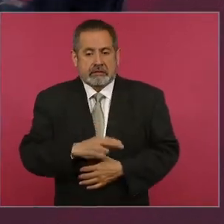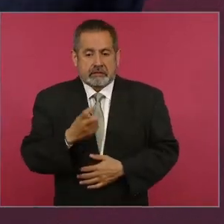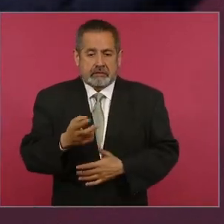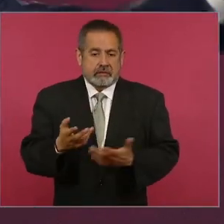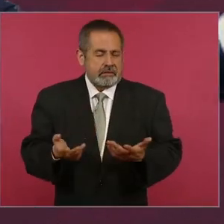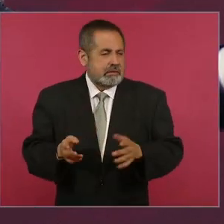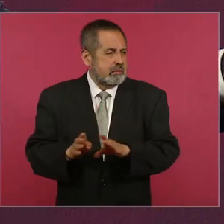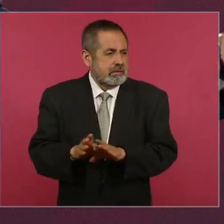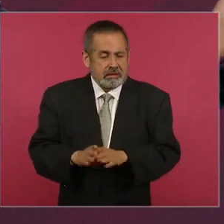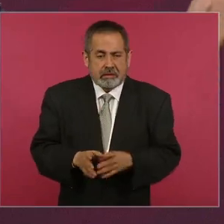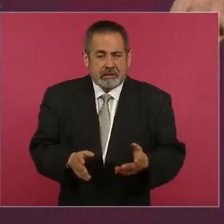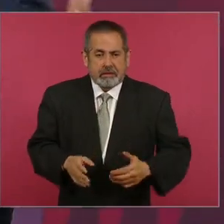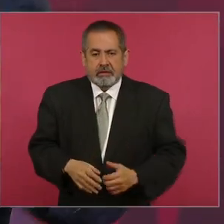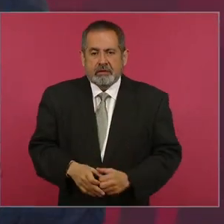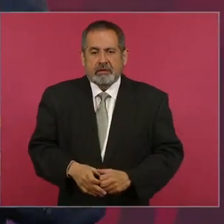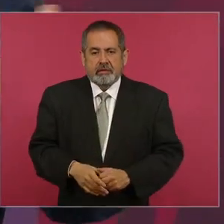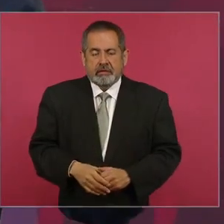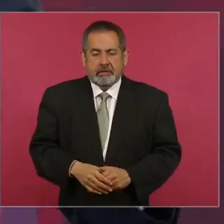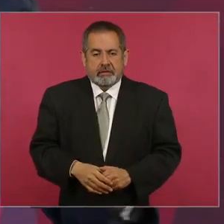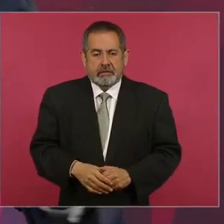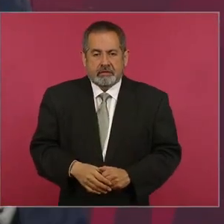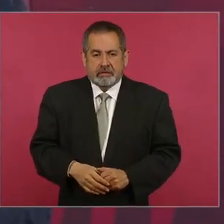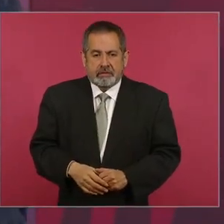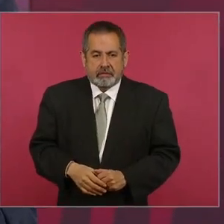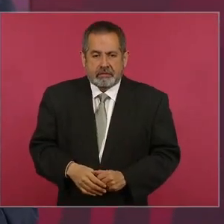Dice, ¿cómo?